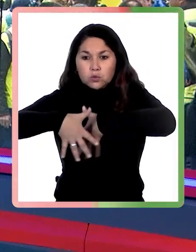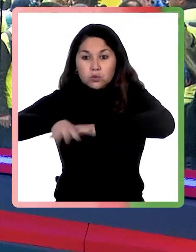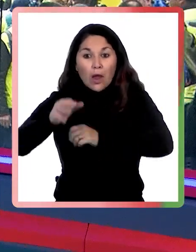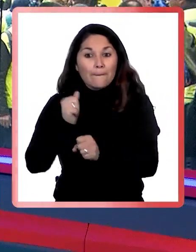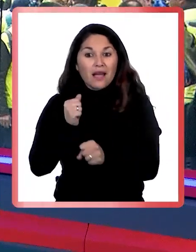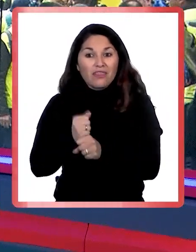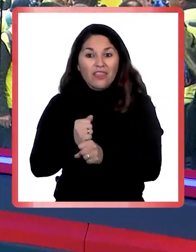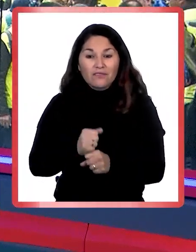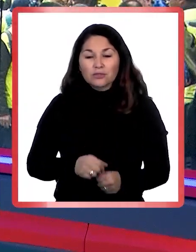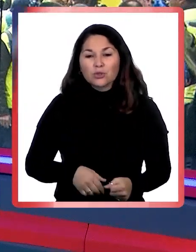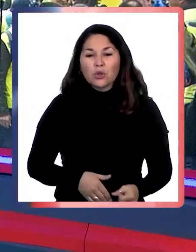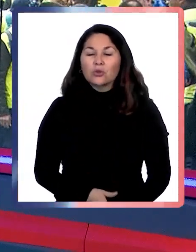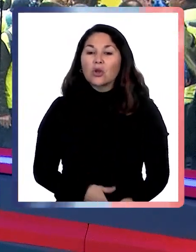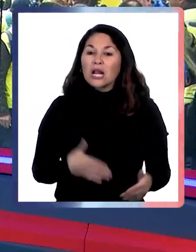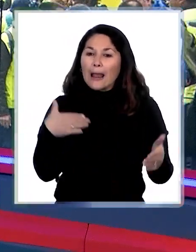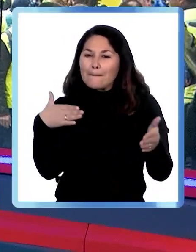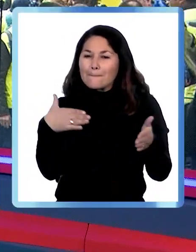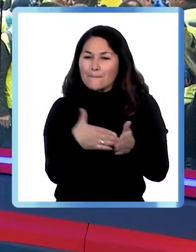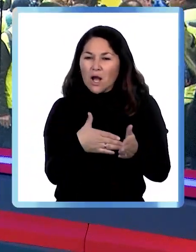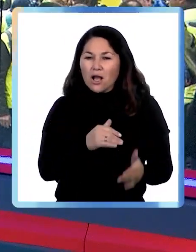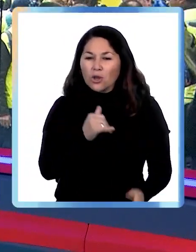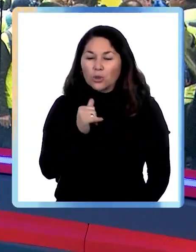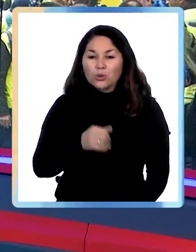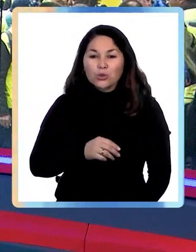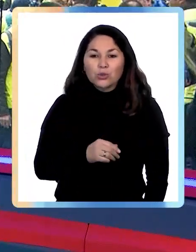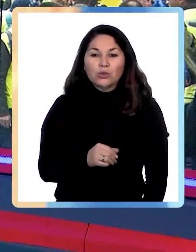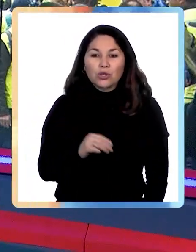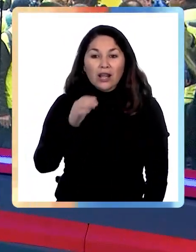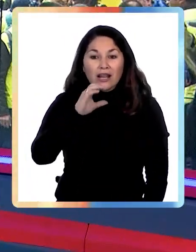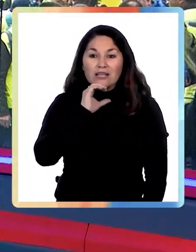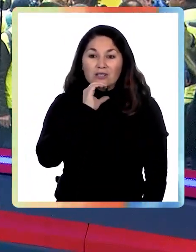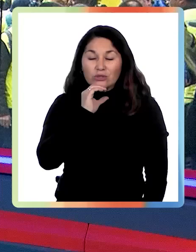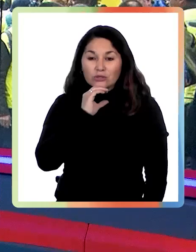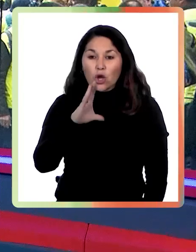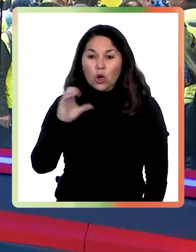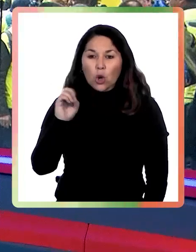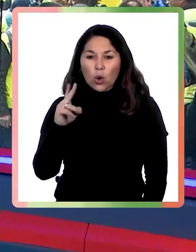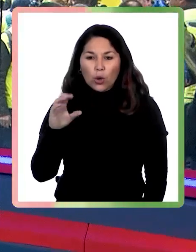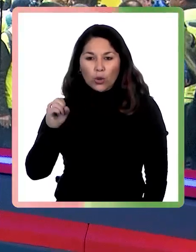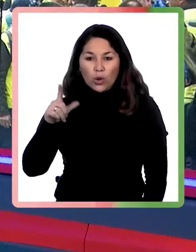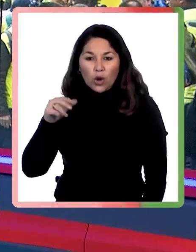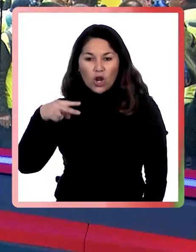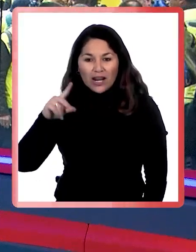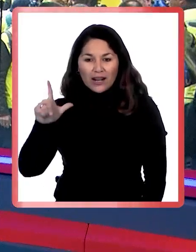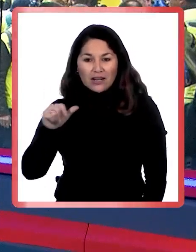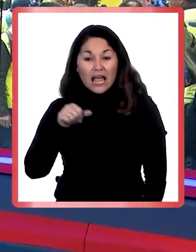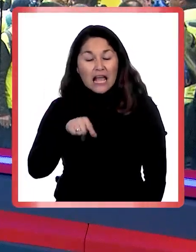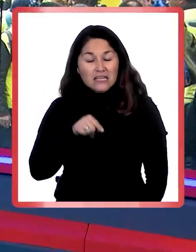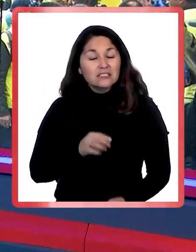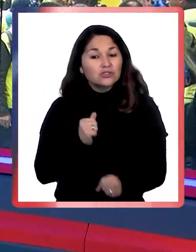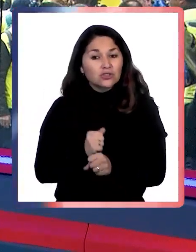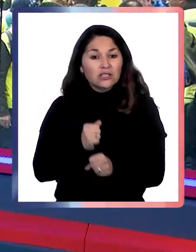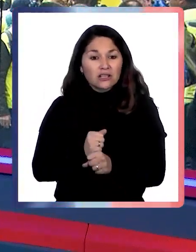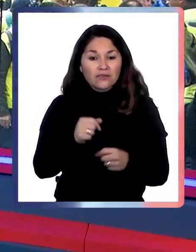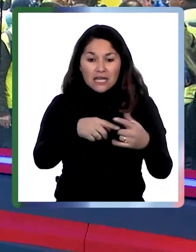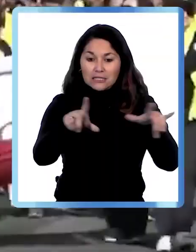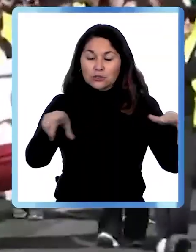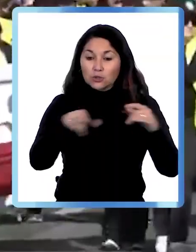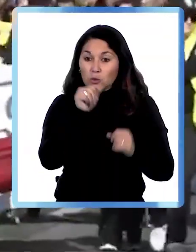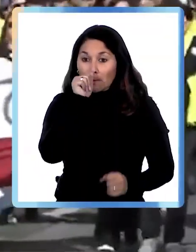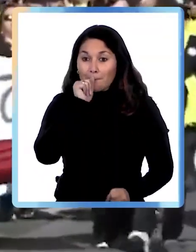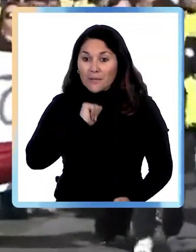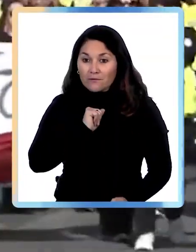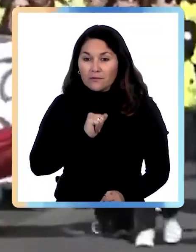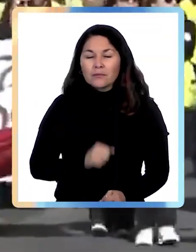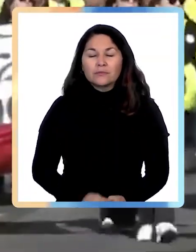eventuales del puerto de Coronel esto por la implementación de la política de alcohol y drogas por parte de la administración del recinto privado